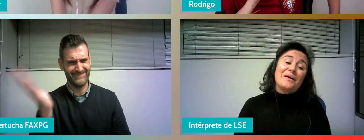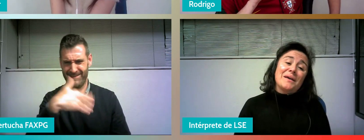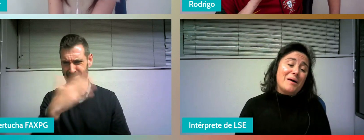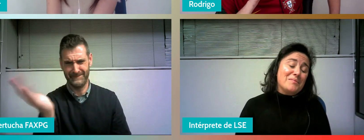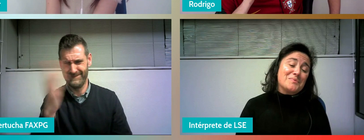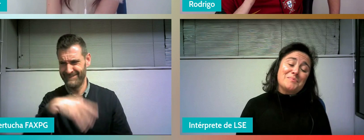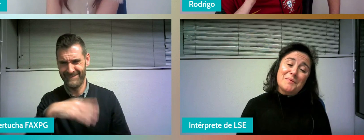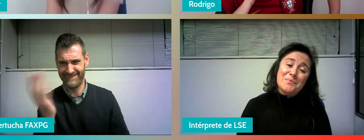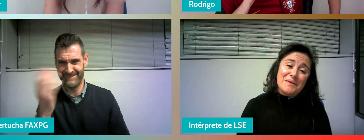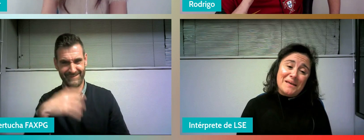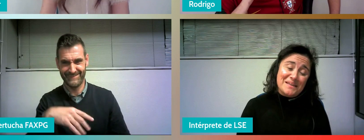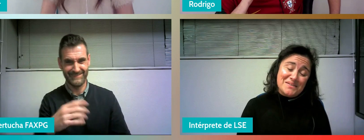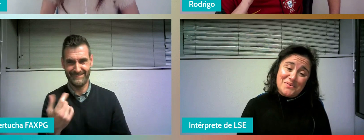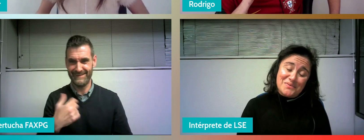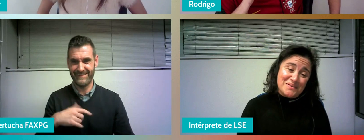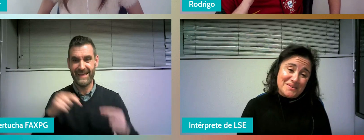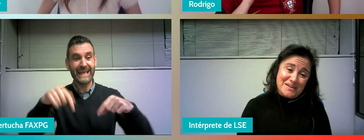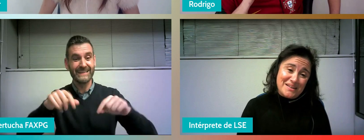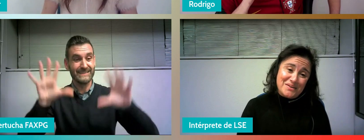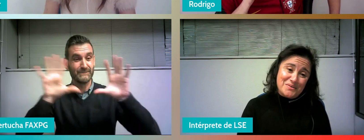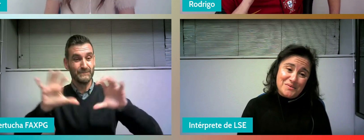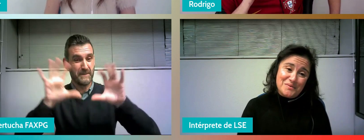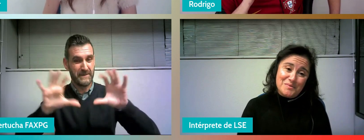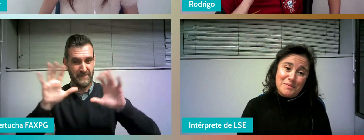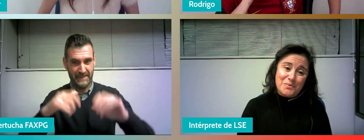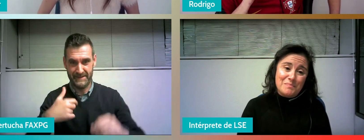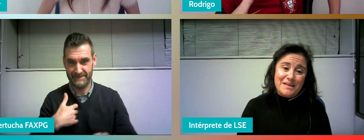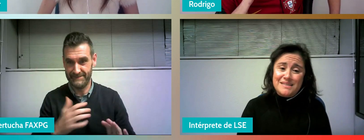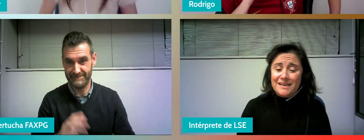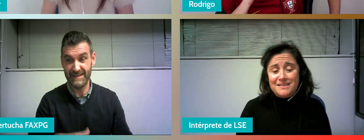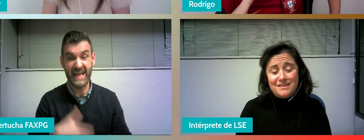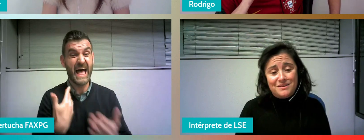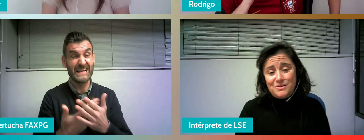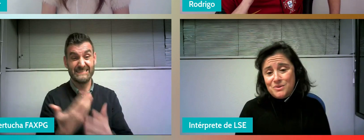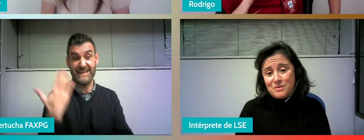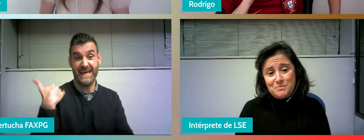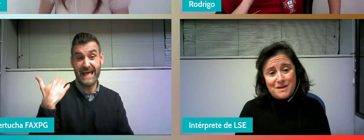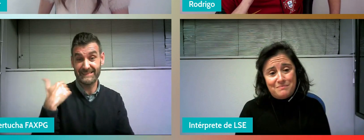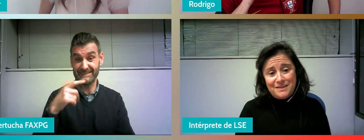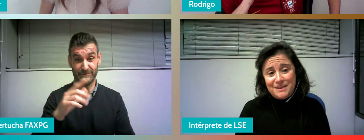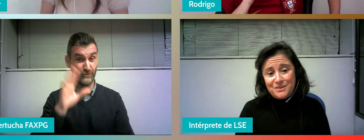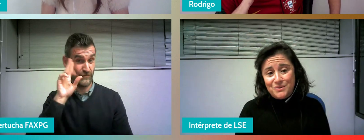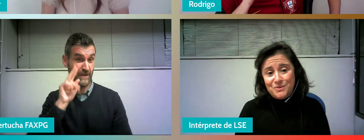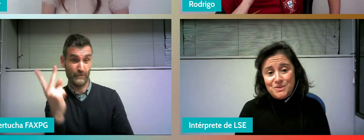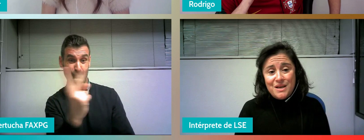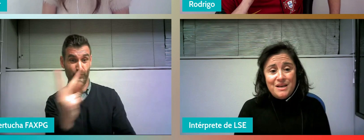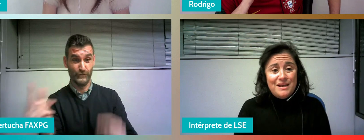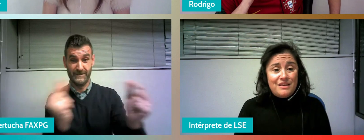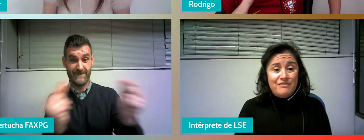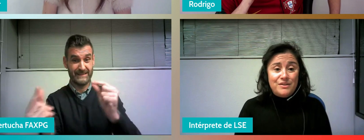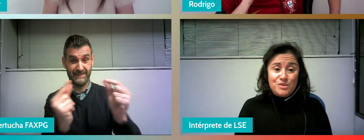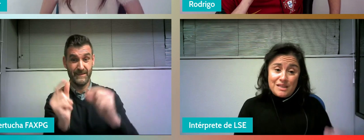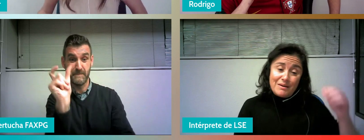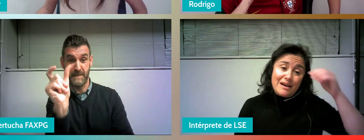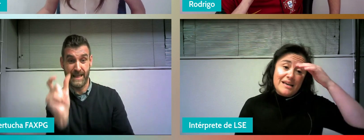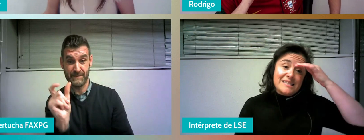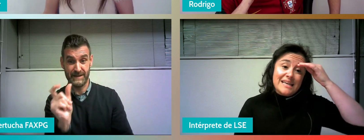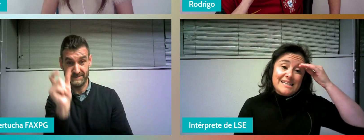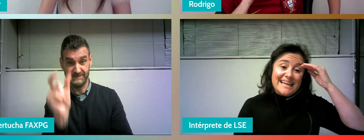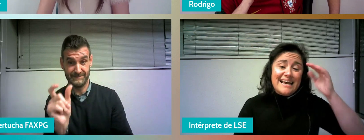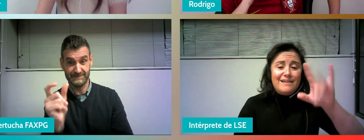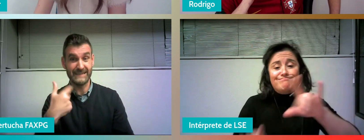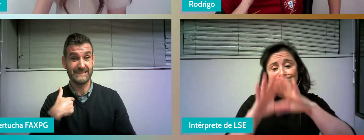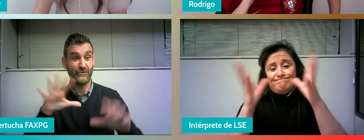No, que va, no os preocupéis, ¿no? La verdad es que no, no os preocupéis, aquí de luego estamos para aprender todos. De feito, es que es un